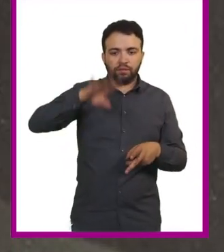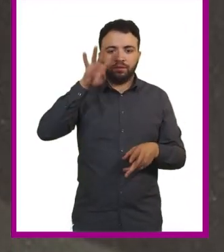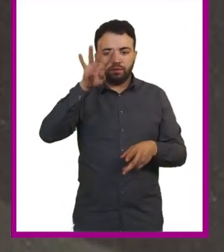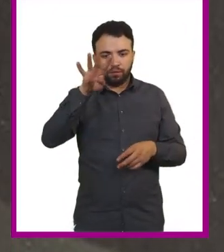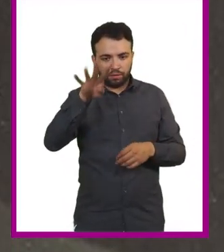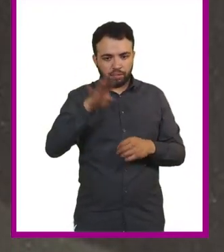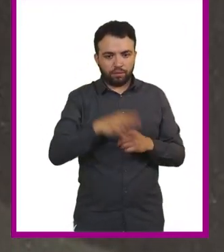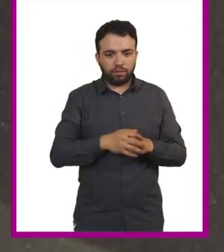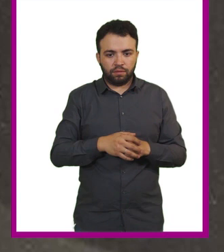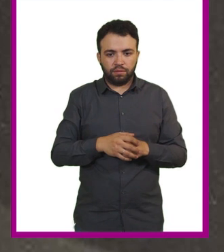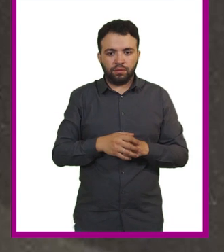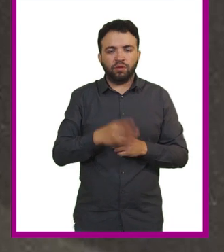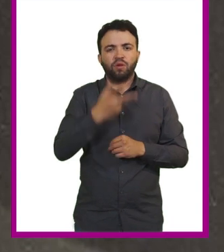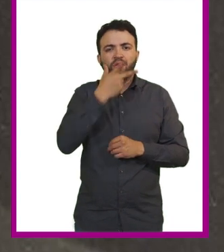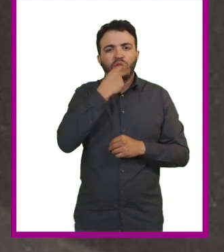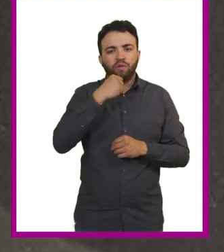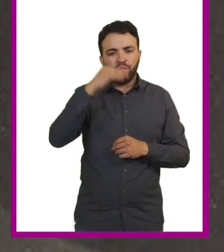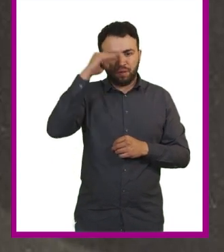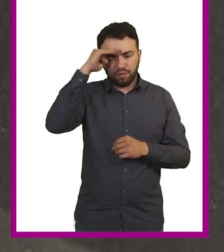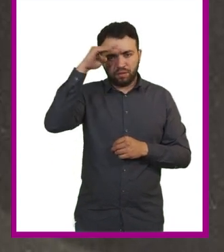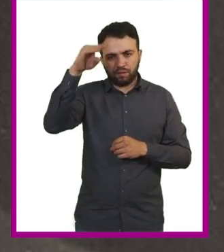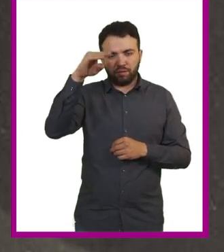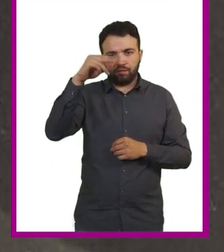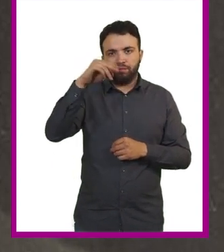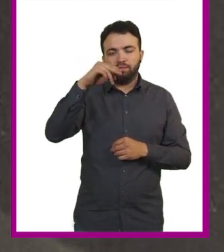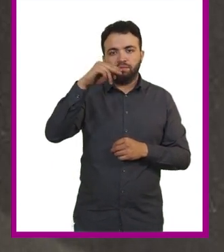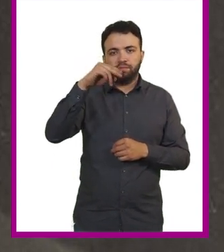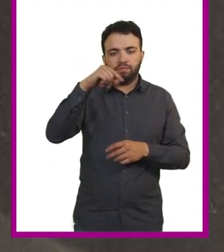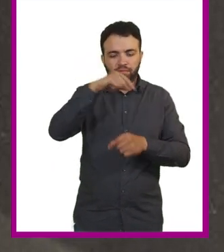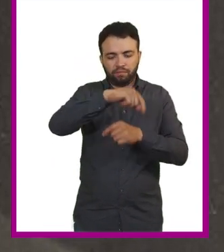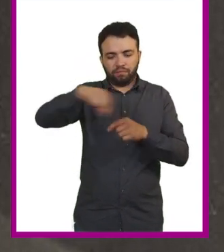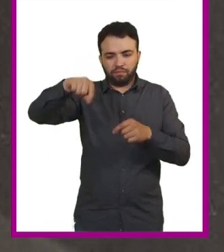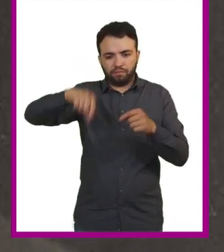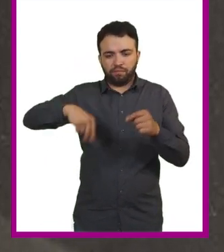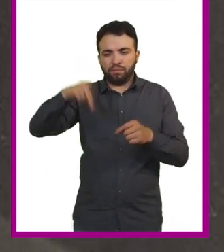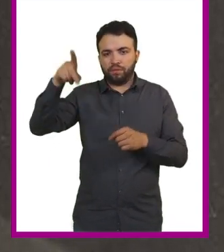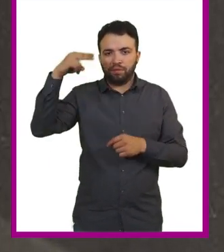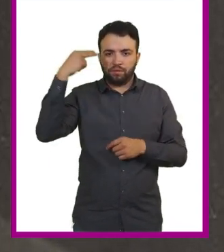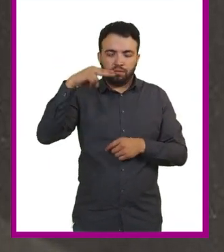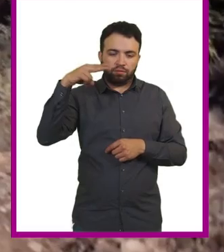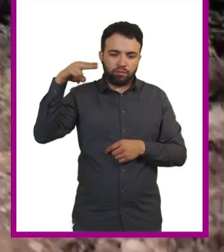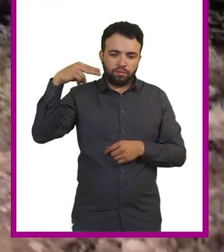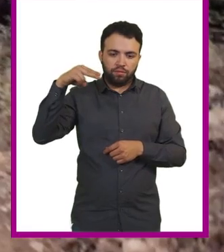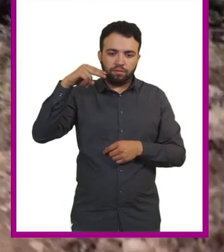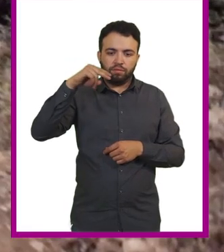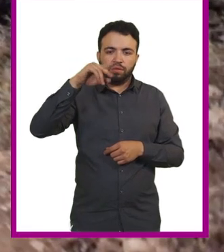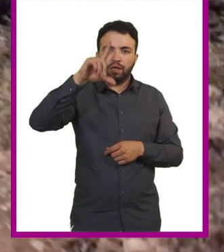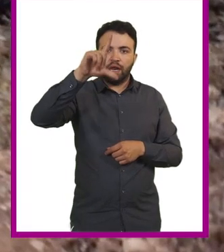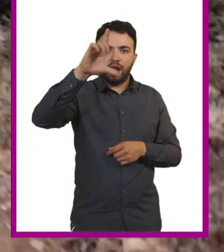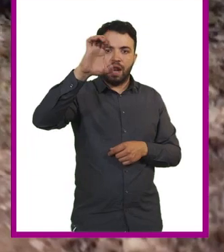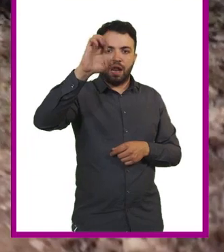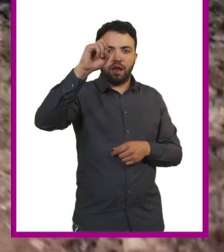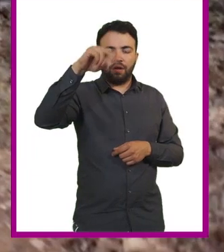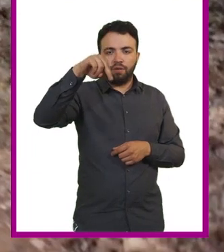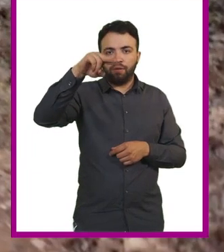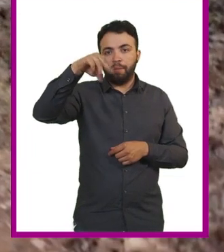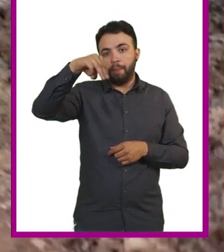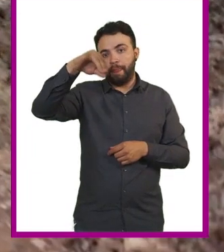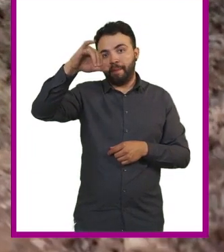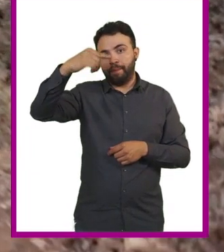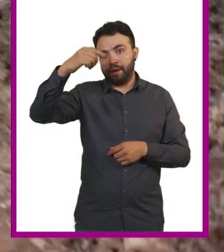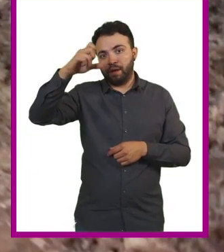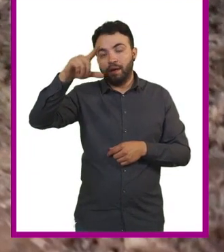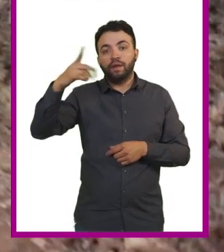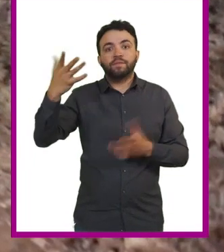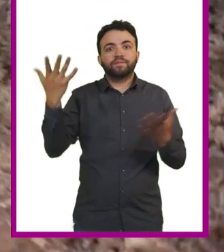un señor que se llama, un ingeniero que se llamaba León Diguet, estuvo explorando algunas de